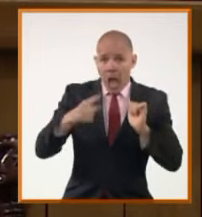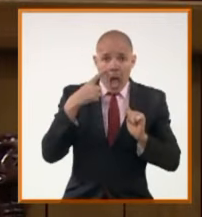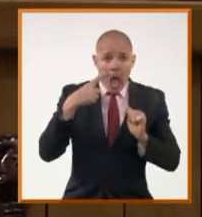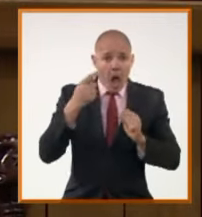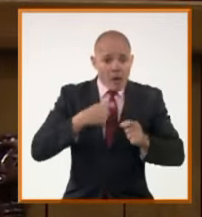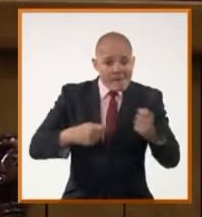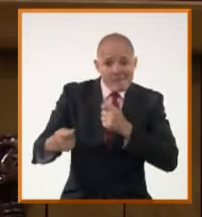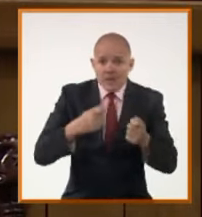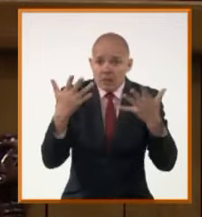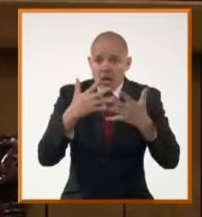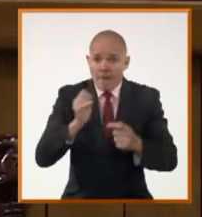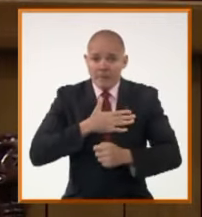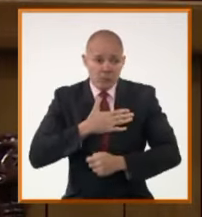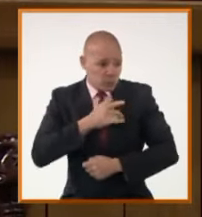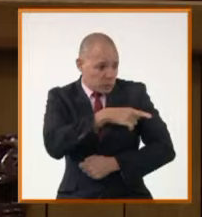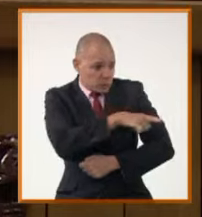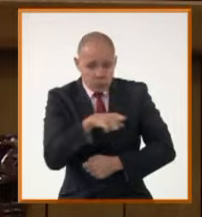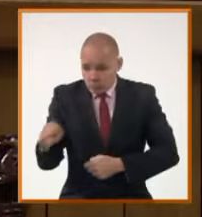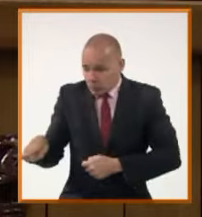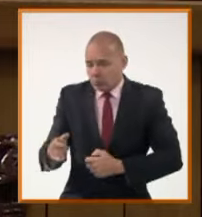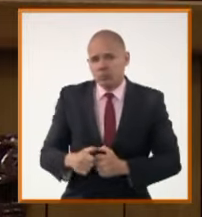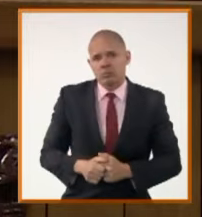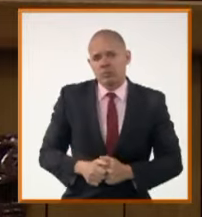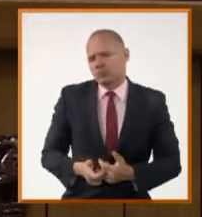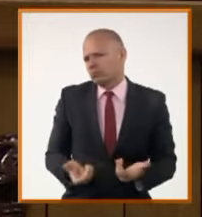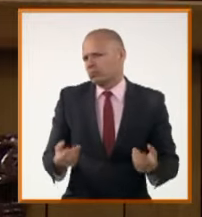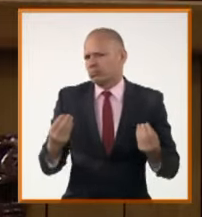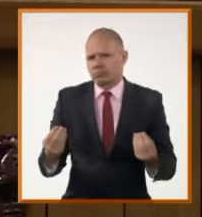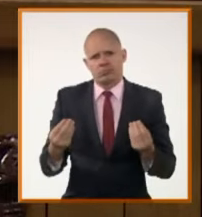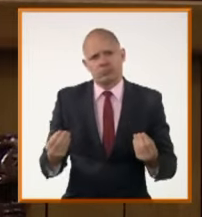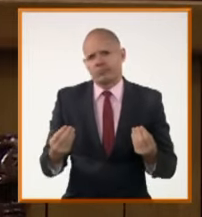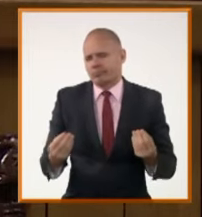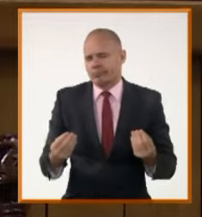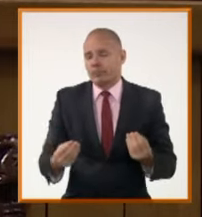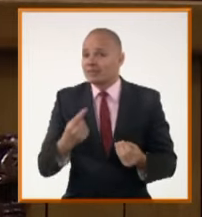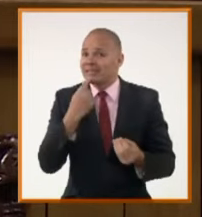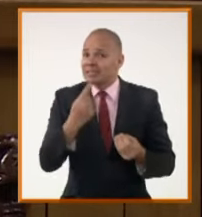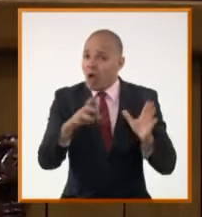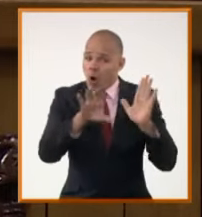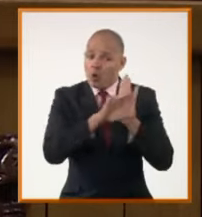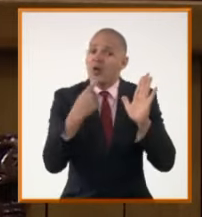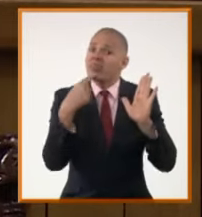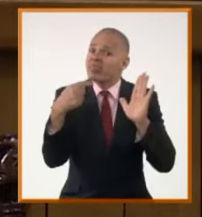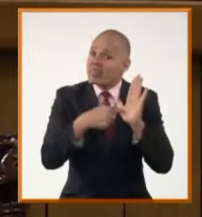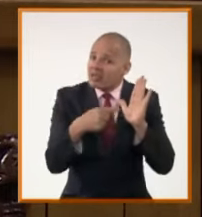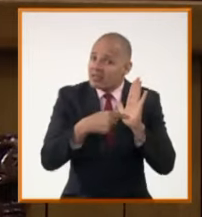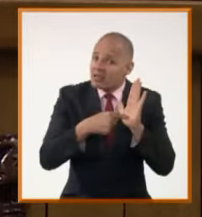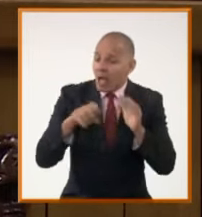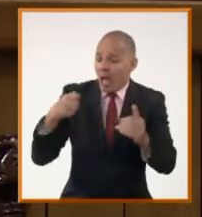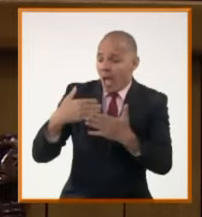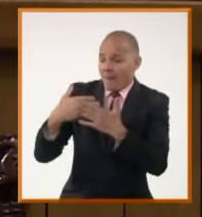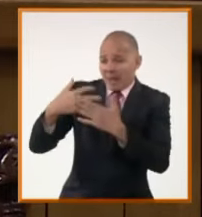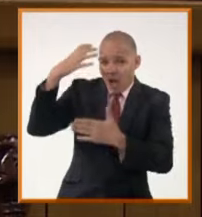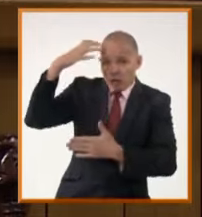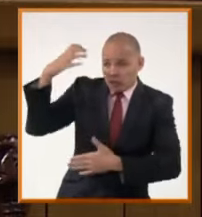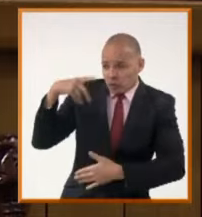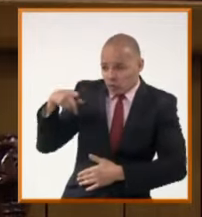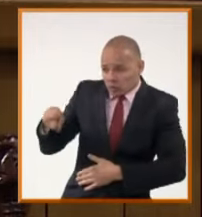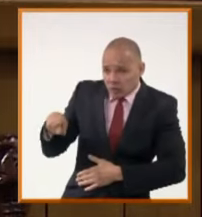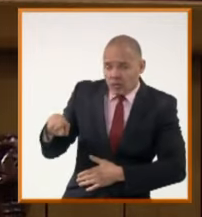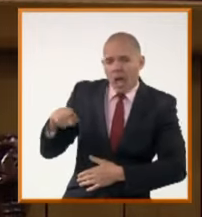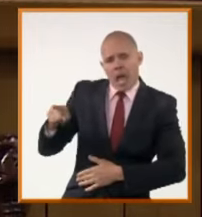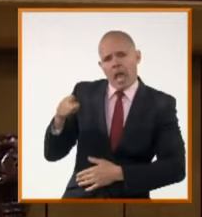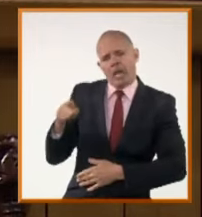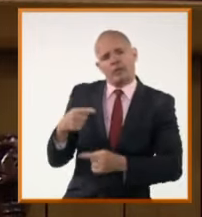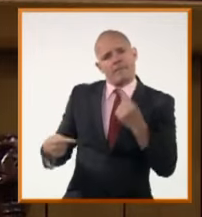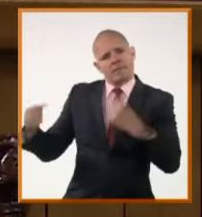cual nosotros, en la Constitución, dejamos claro cuál es el papel de la empresa estatal socialista y cuál es el papel que le corresponde a los nuevos